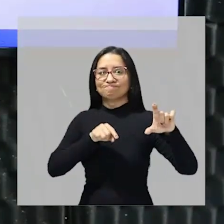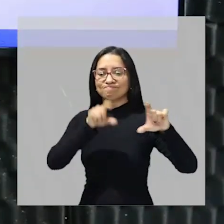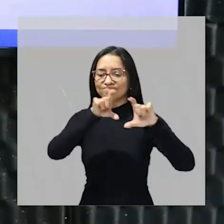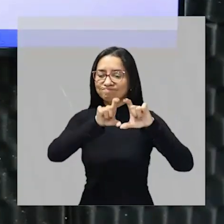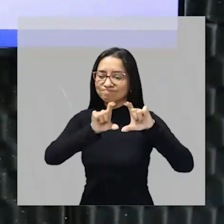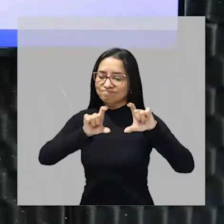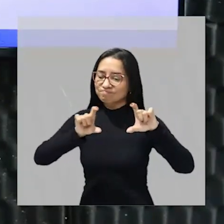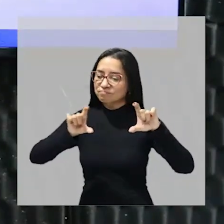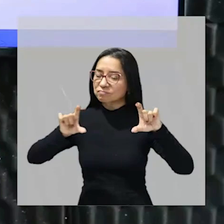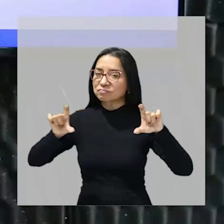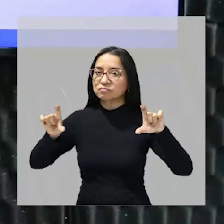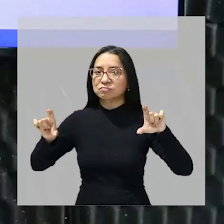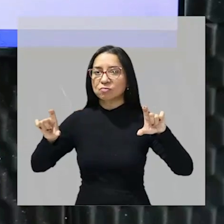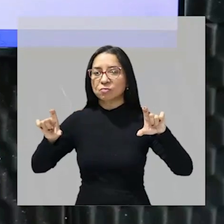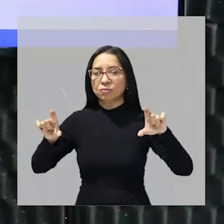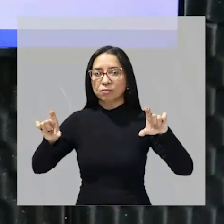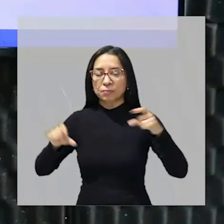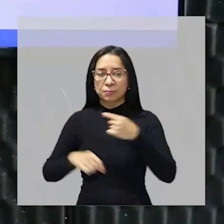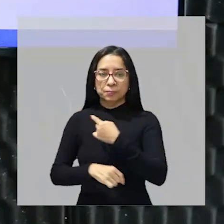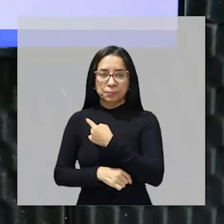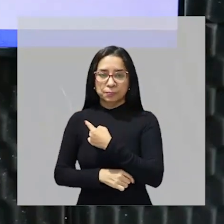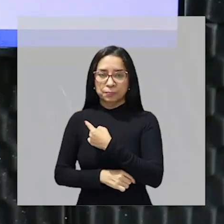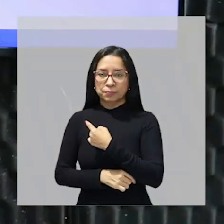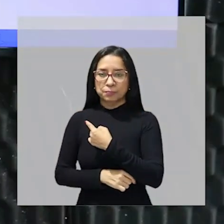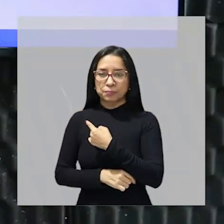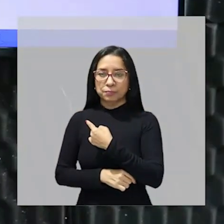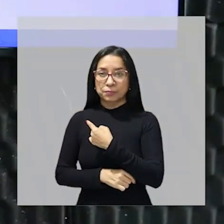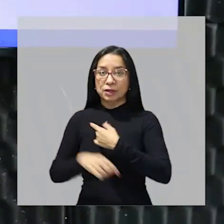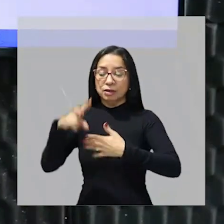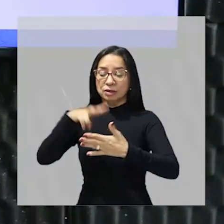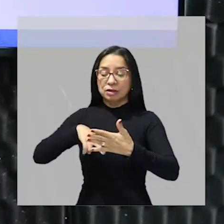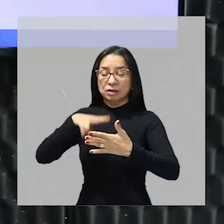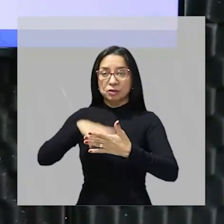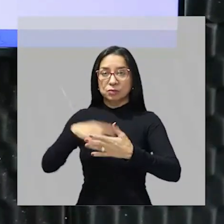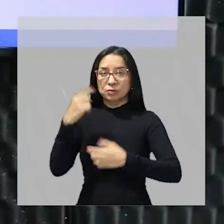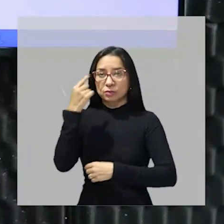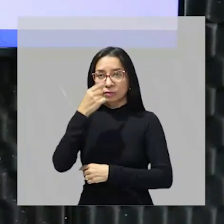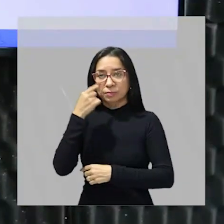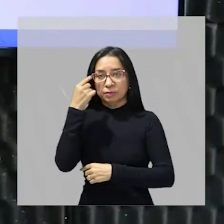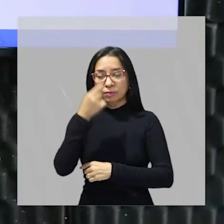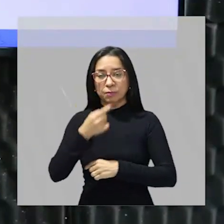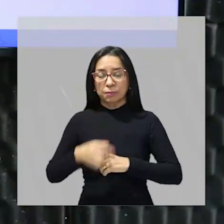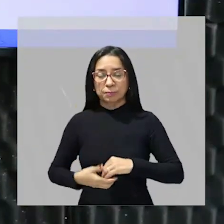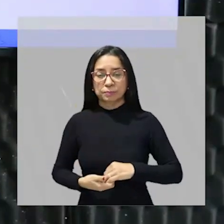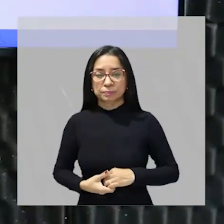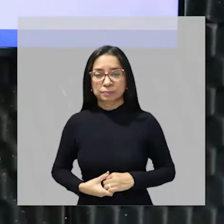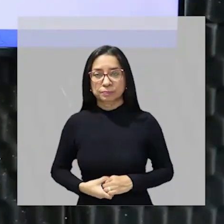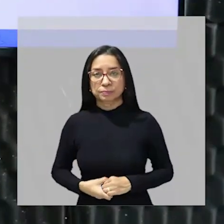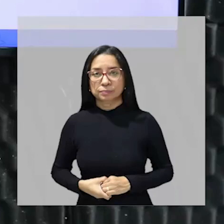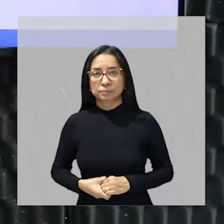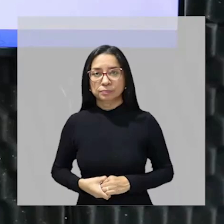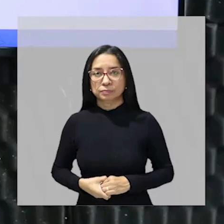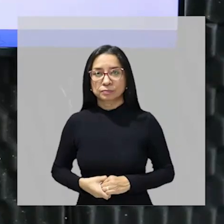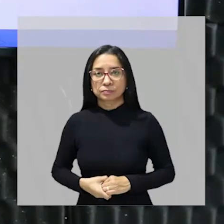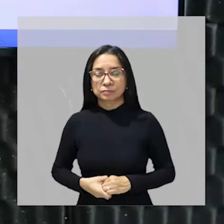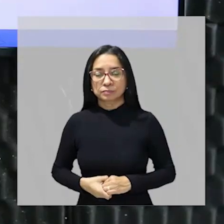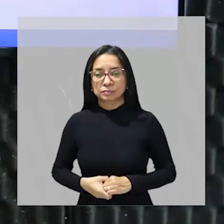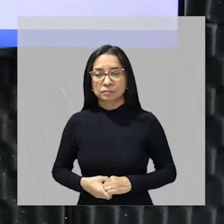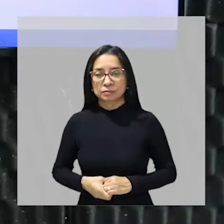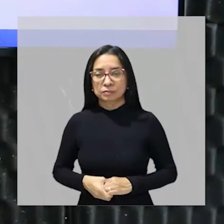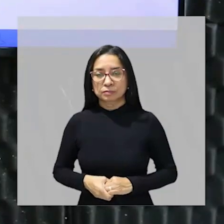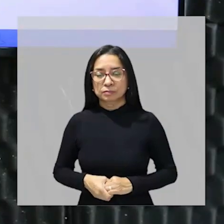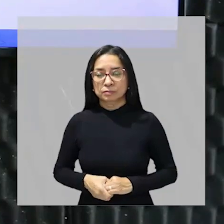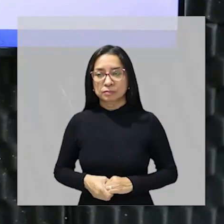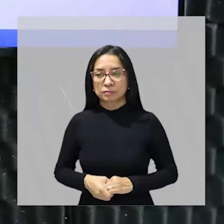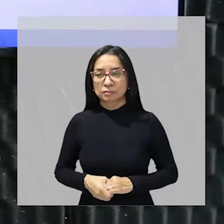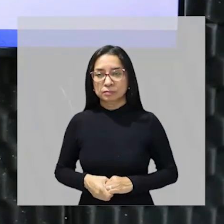o seguinte: vamos a abordar um tema sobre el que me perguntam com assiduidade e del que se